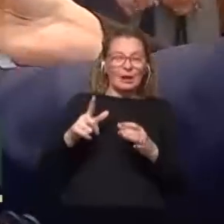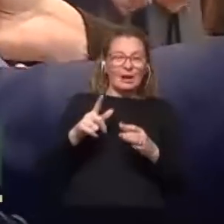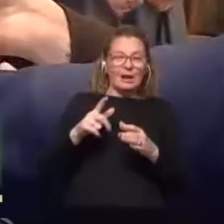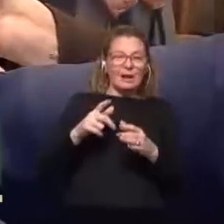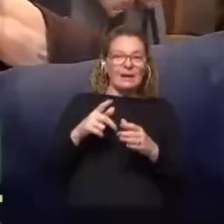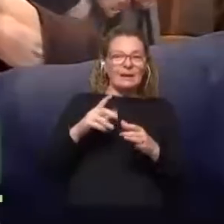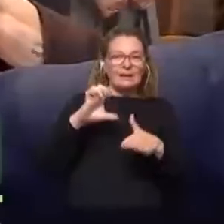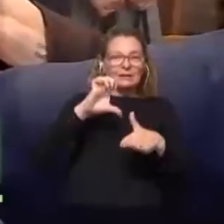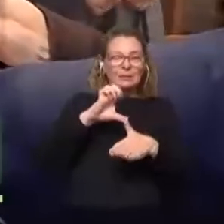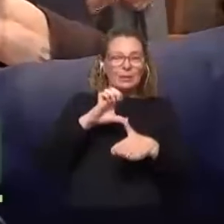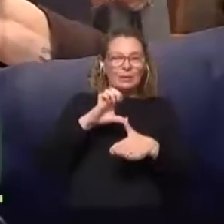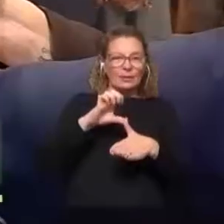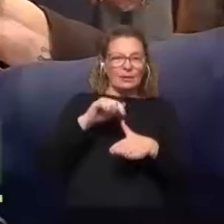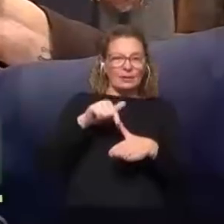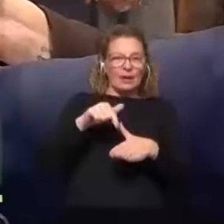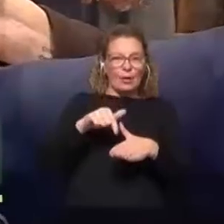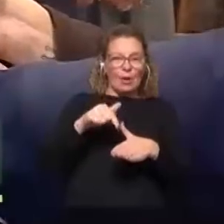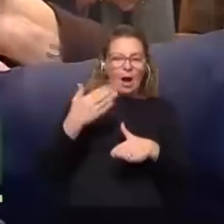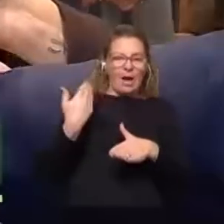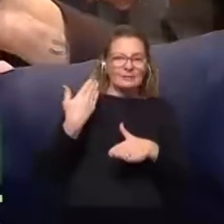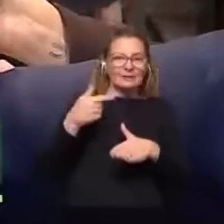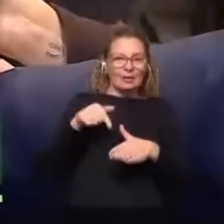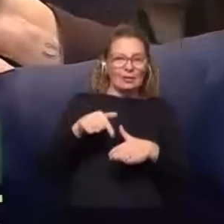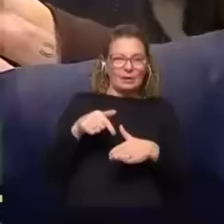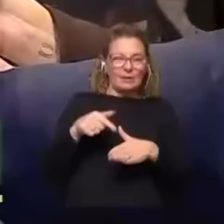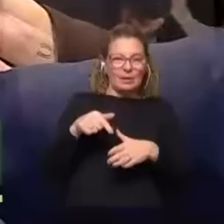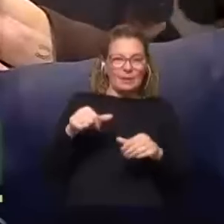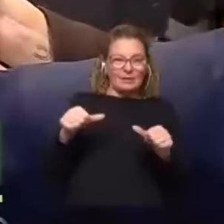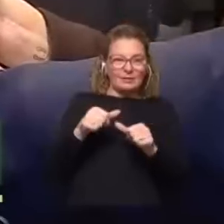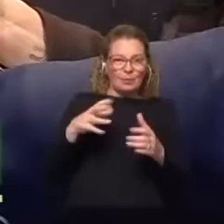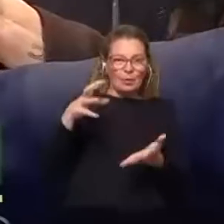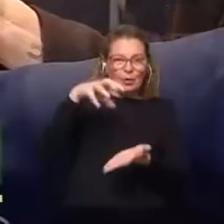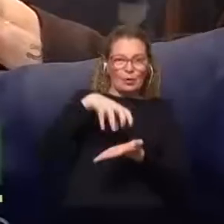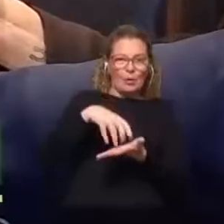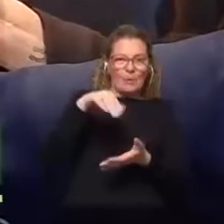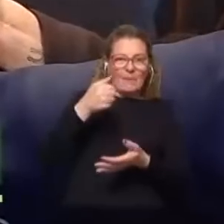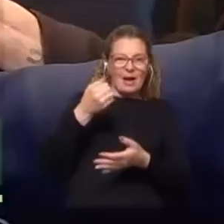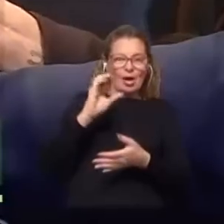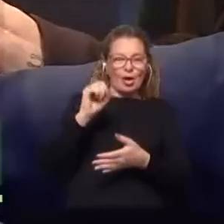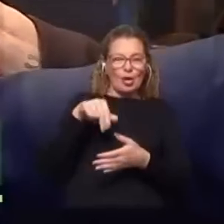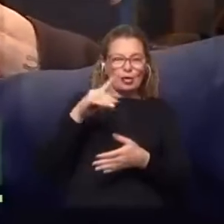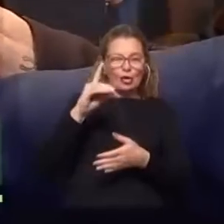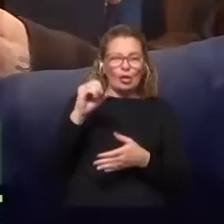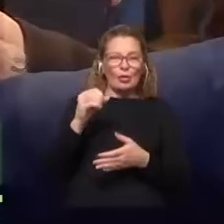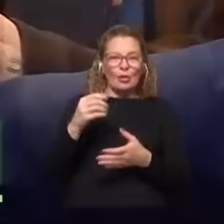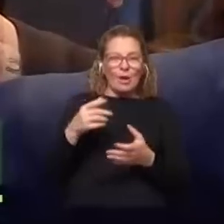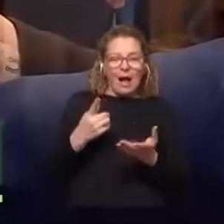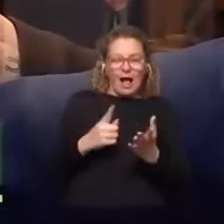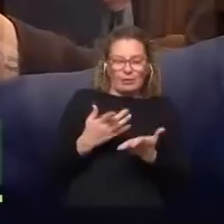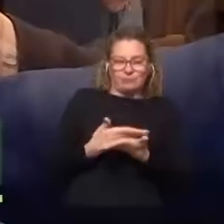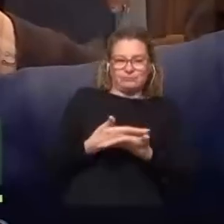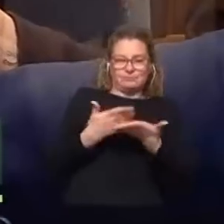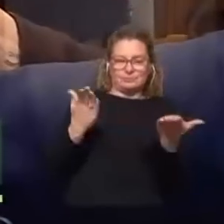en el Boom y en el presente y vamos a generar aquí un espacio macondo un espectáculo